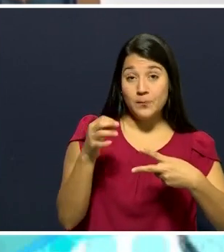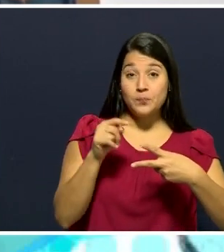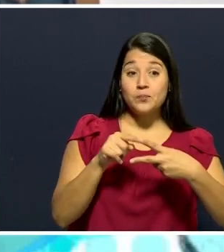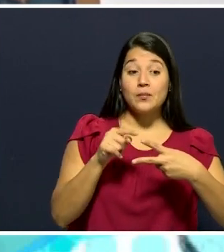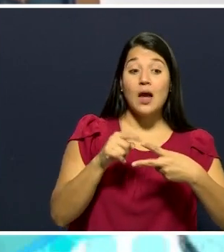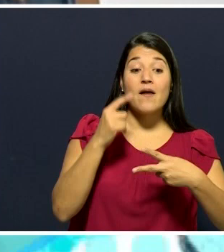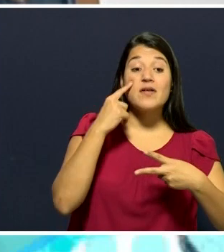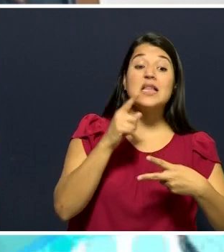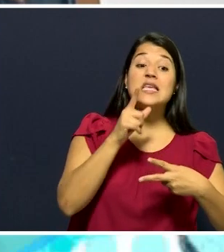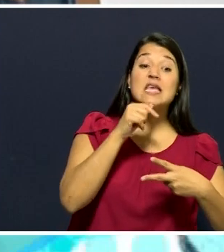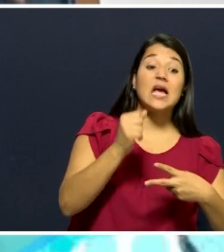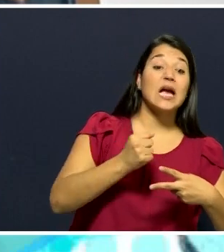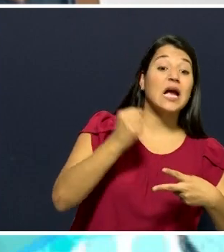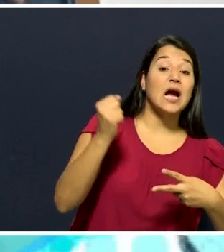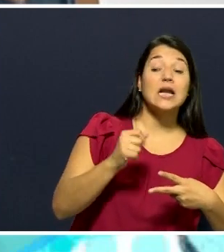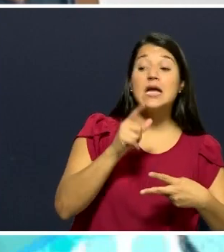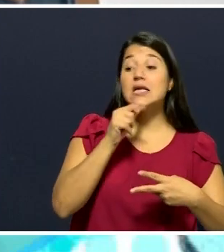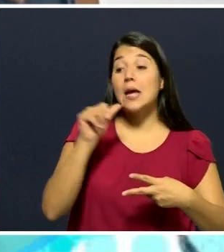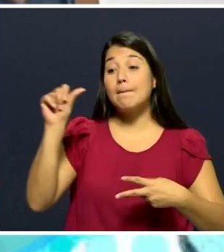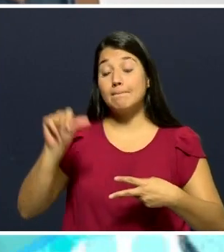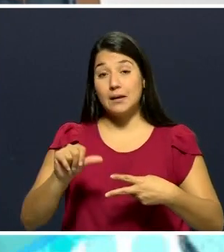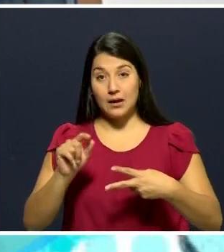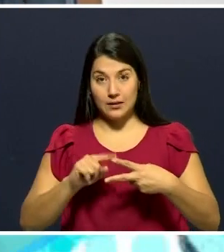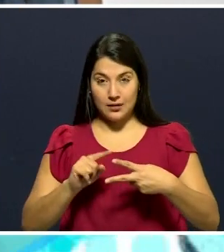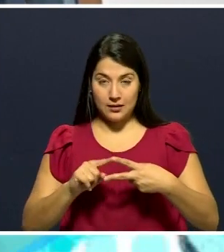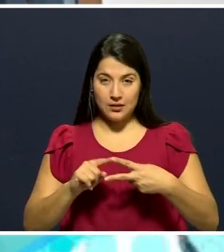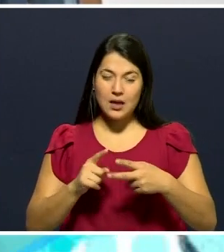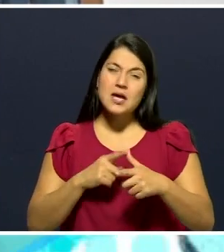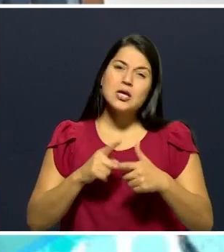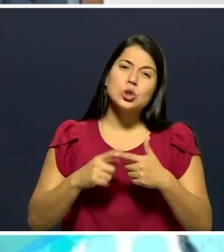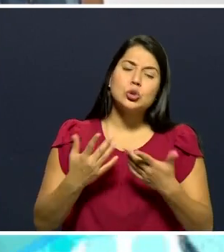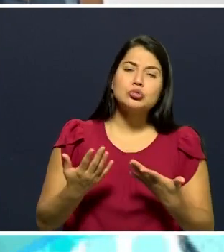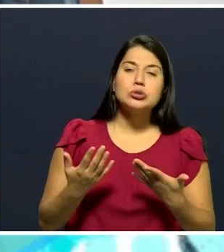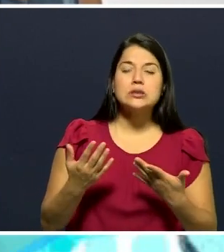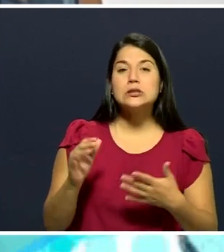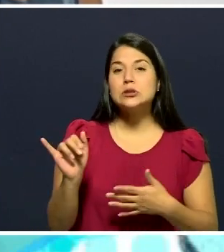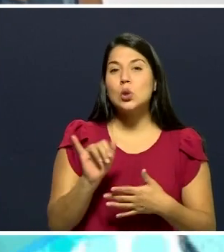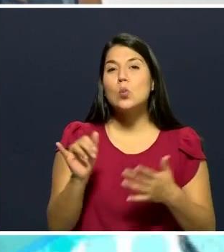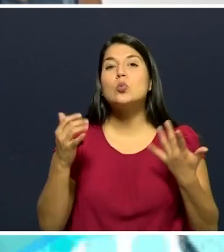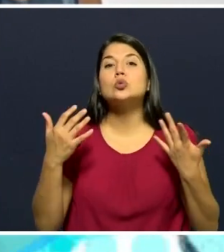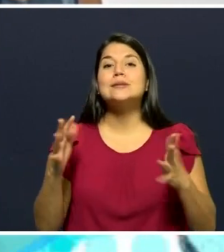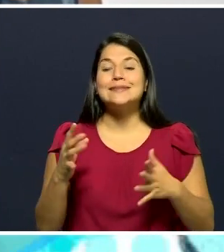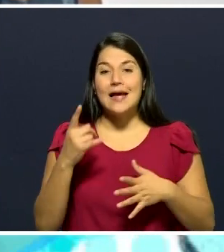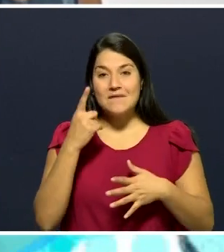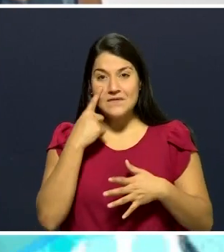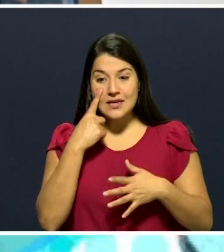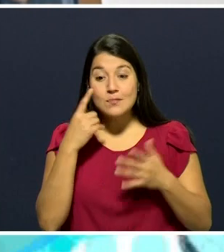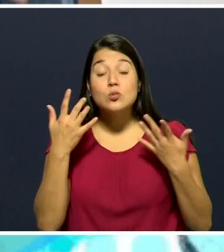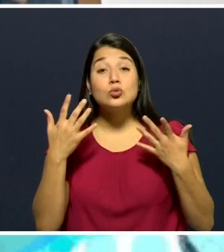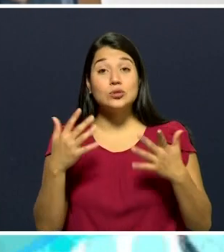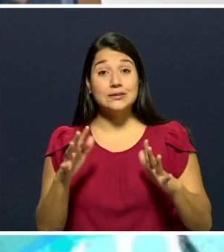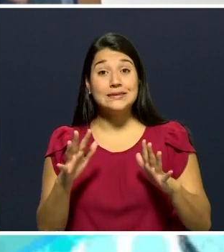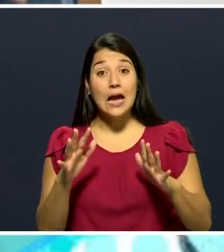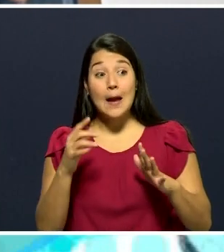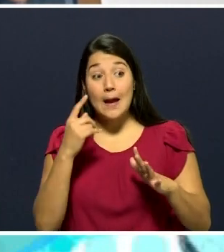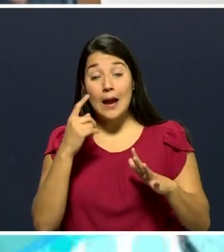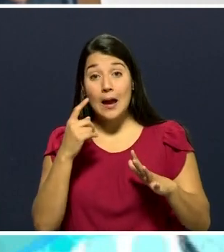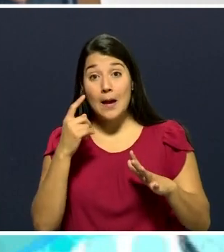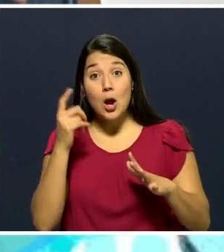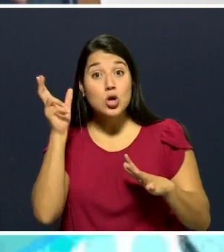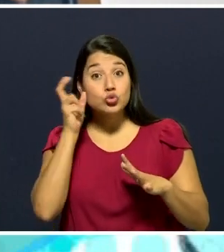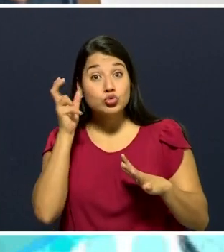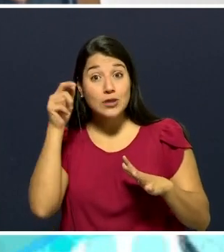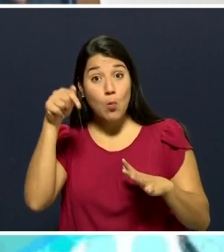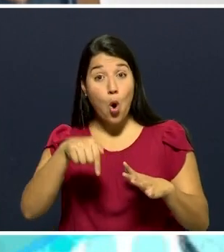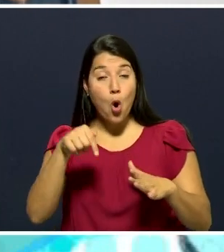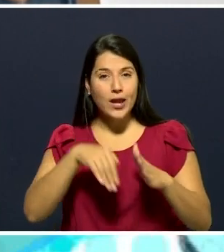quiénes ganan y quiénes pierden en esta estrategia, un poco por lo que hemos visto y hemos escuchado en los comentarios del día de hoy, parecería que